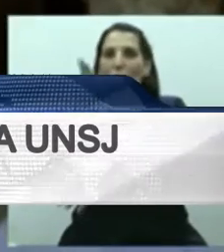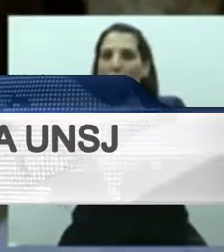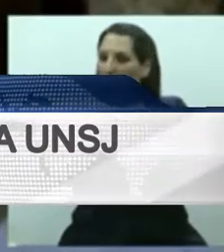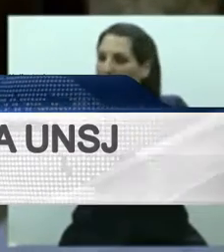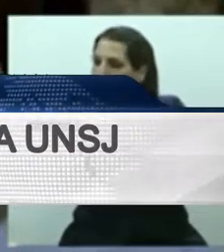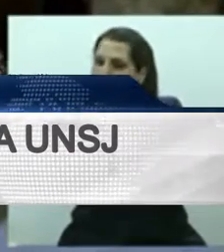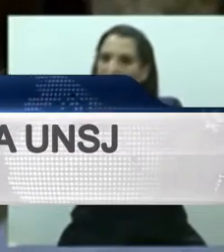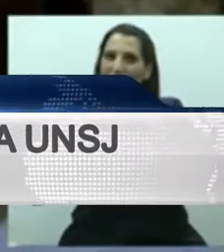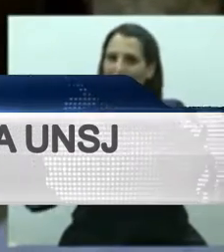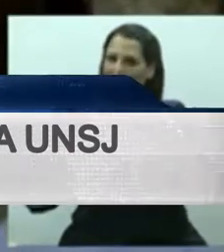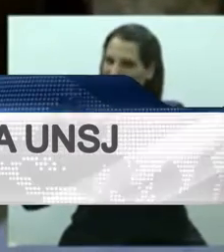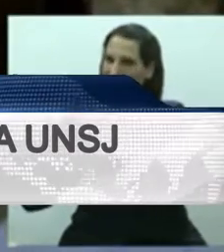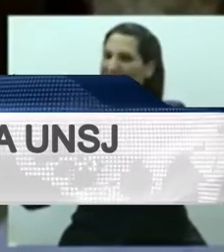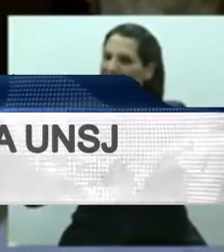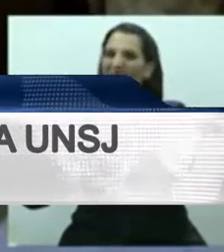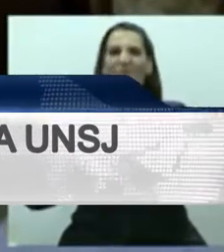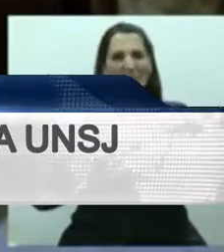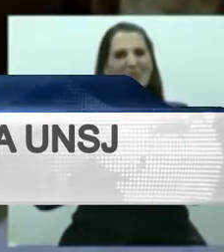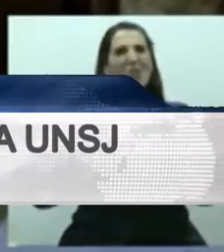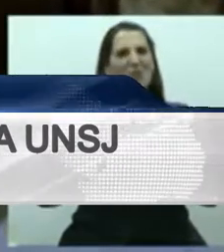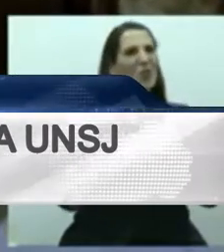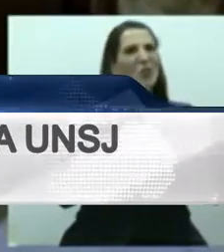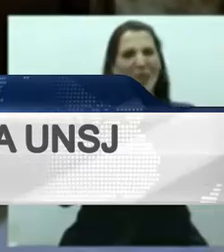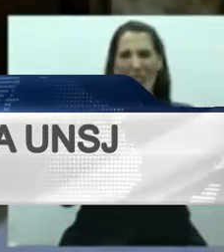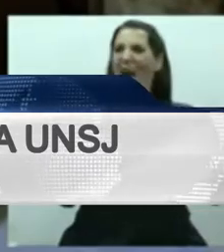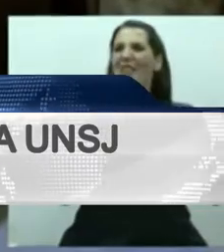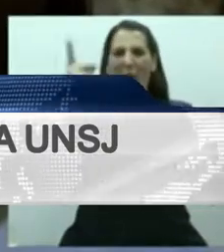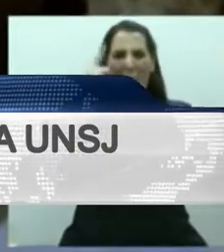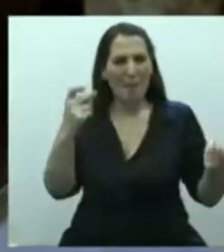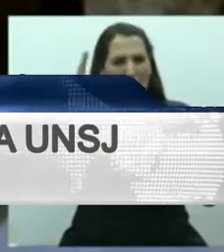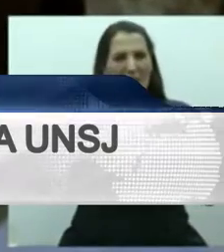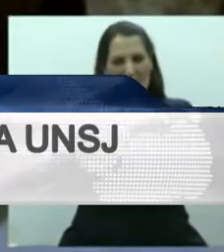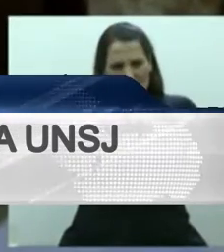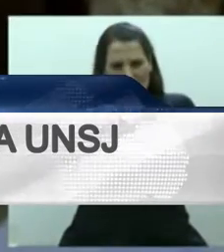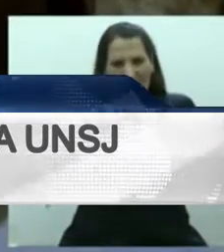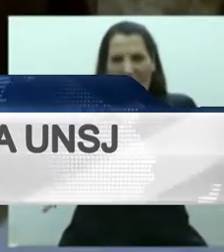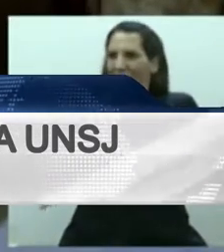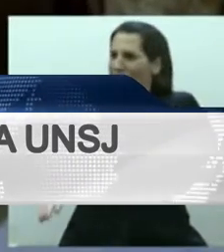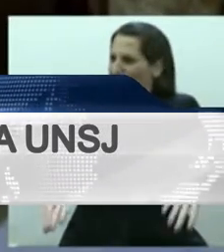decisiones que se tomaron y todo fue una ampliación de derechos para los